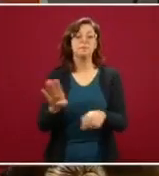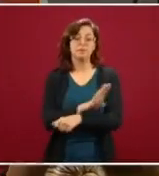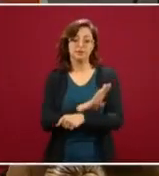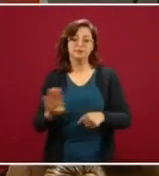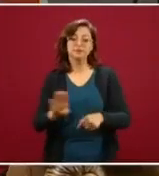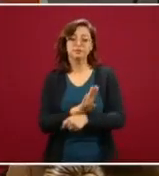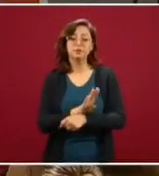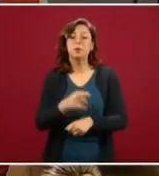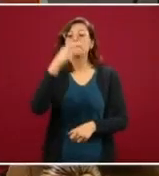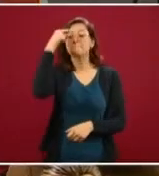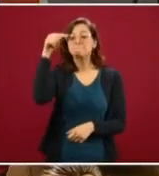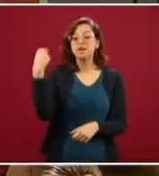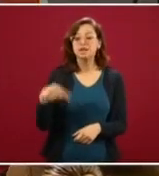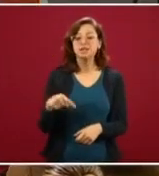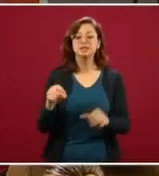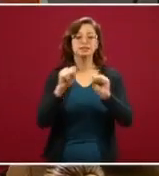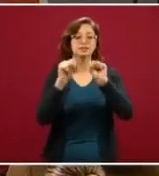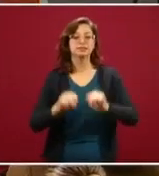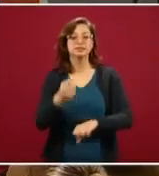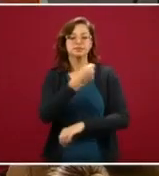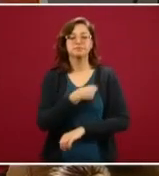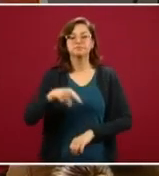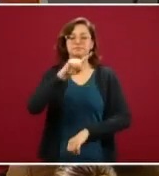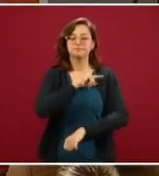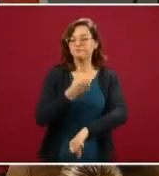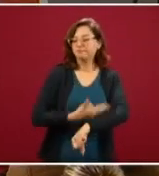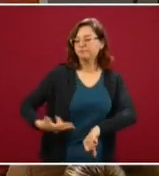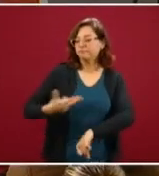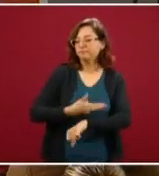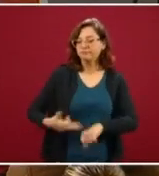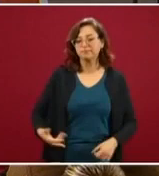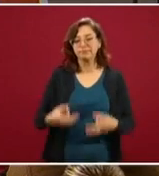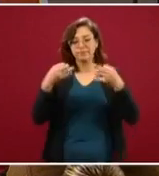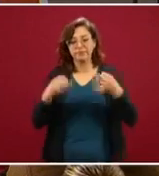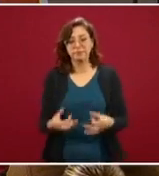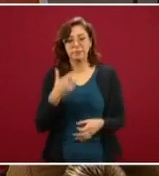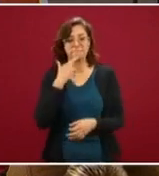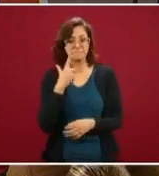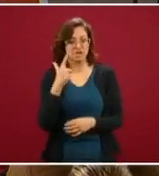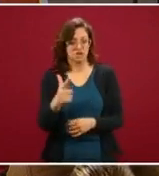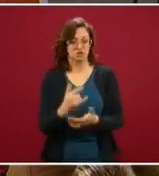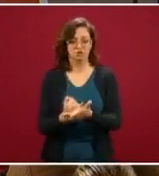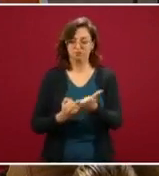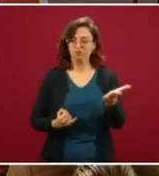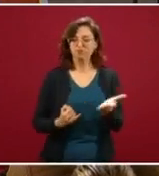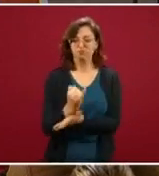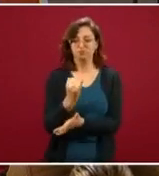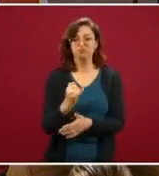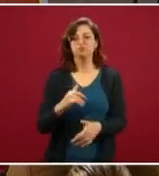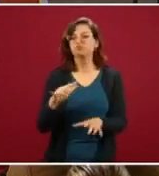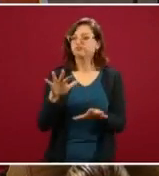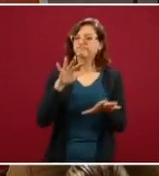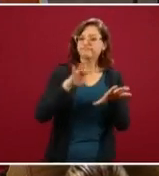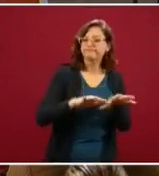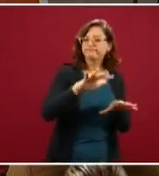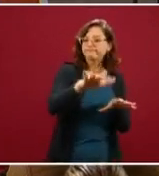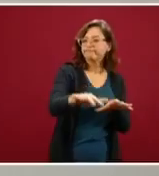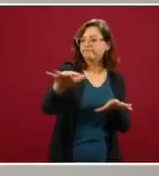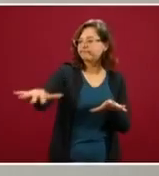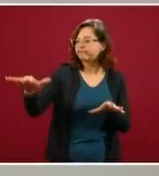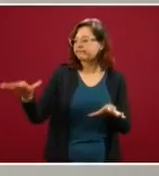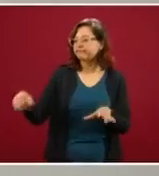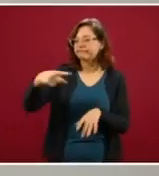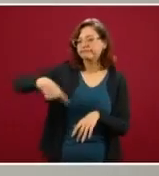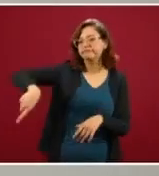para reestructurar el sistema de salud y tener una mayor capacidad de resolución en las zonas precisamente que han